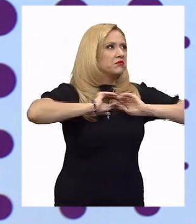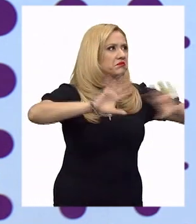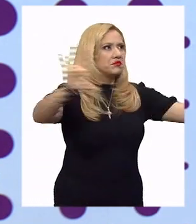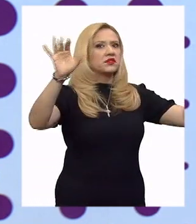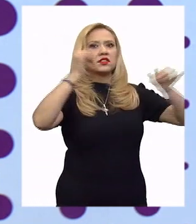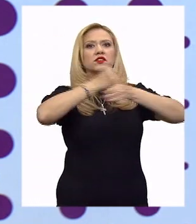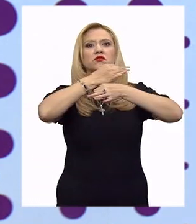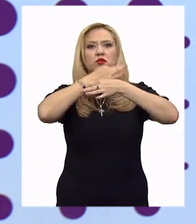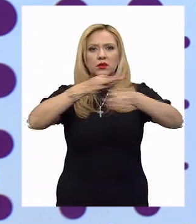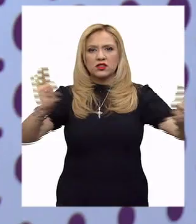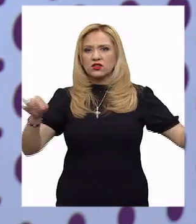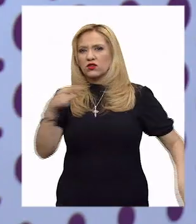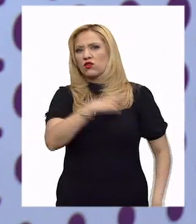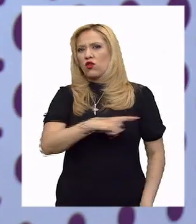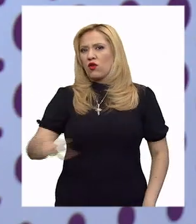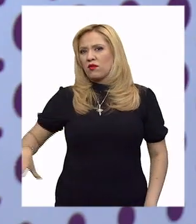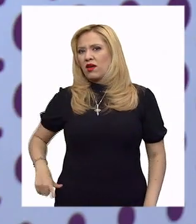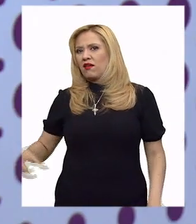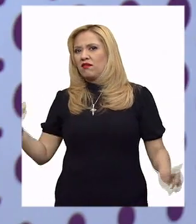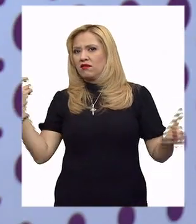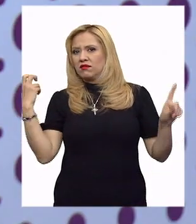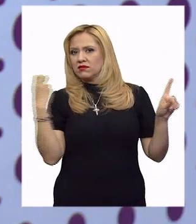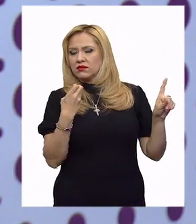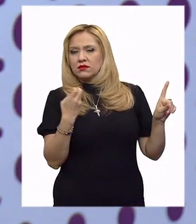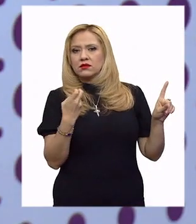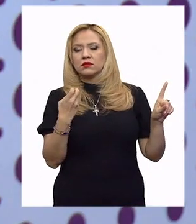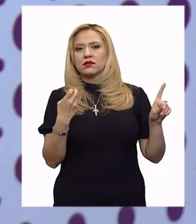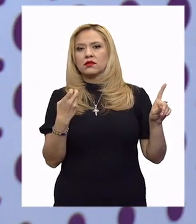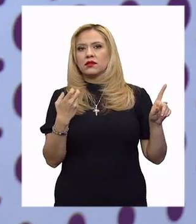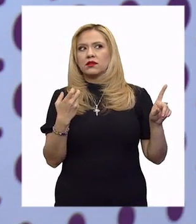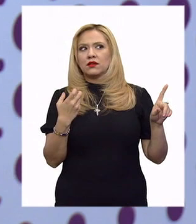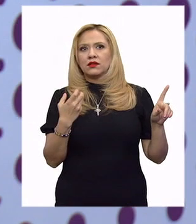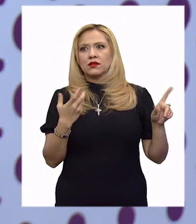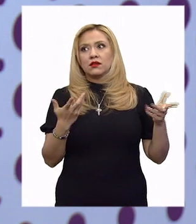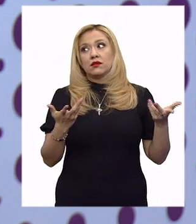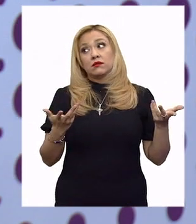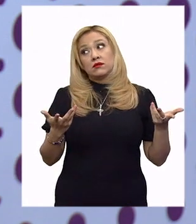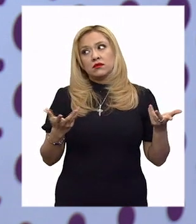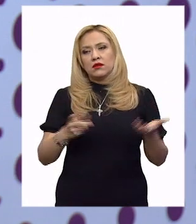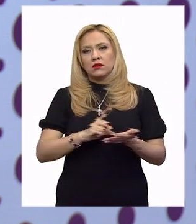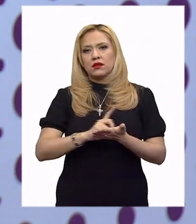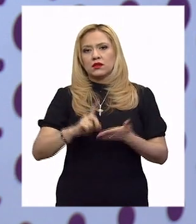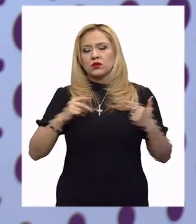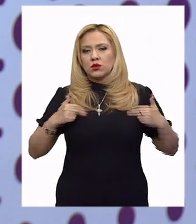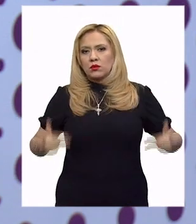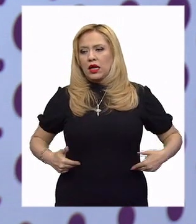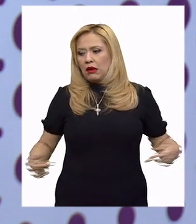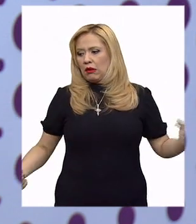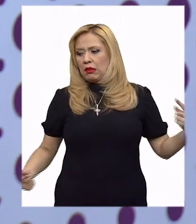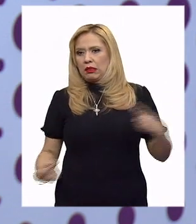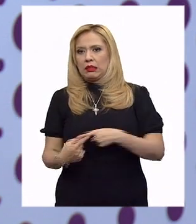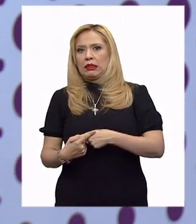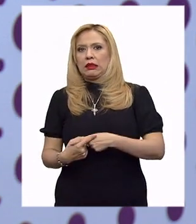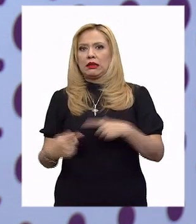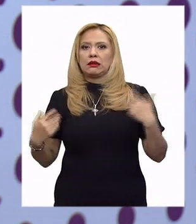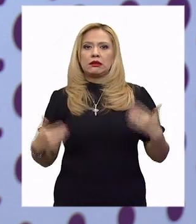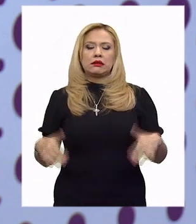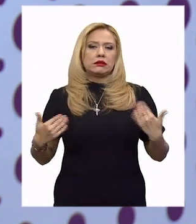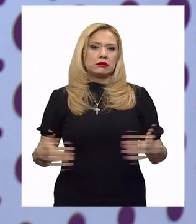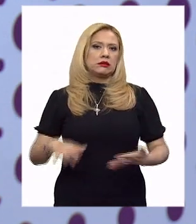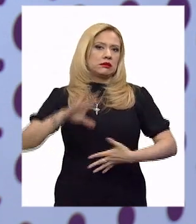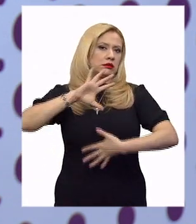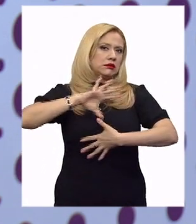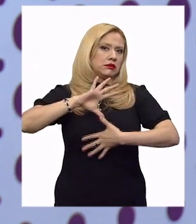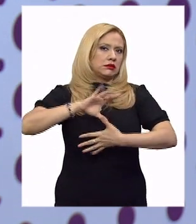era de interés público y que violentaba algún tipo de derecho humano dentro de la Convención Interamericana de Derechos